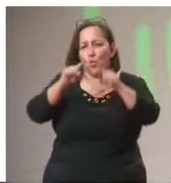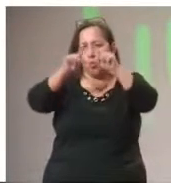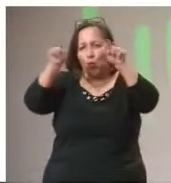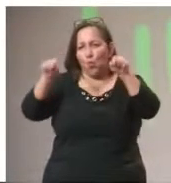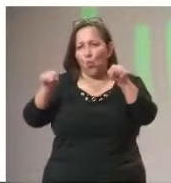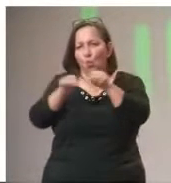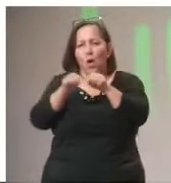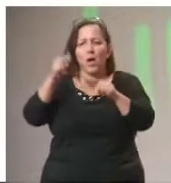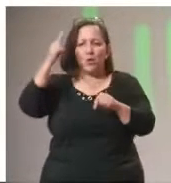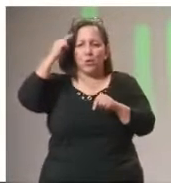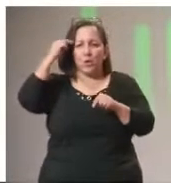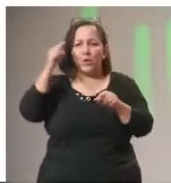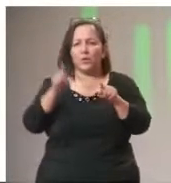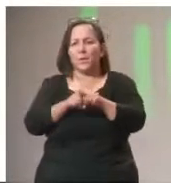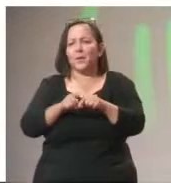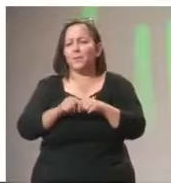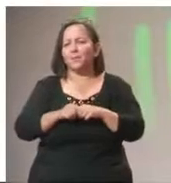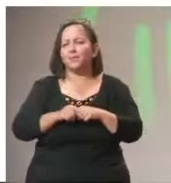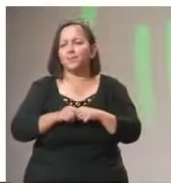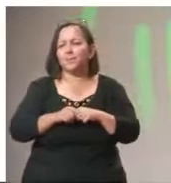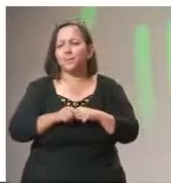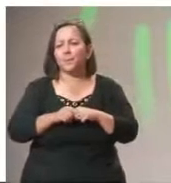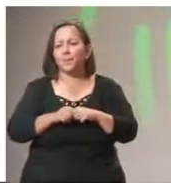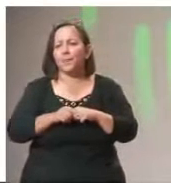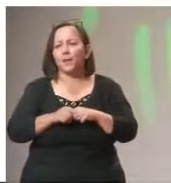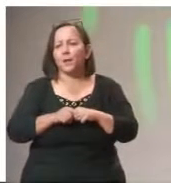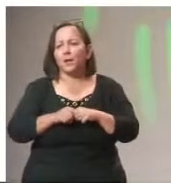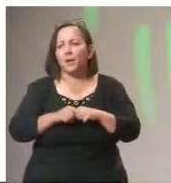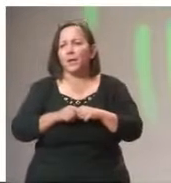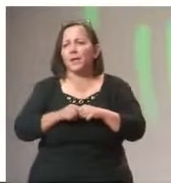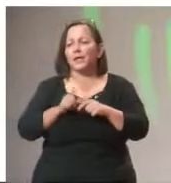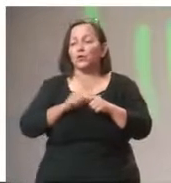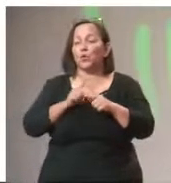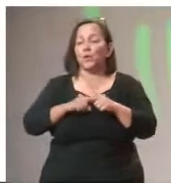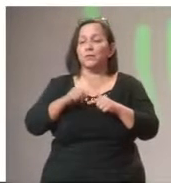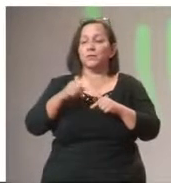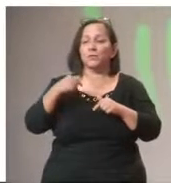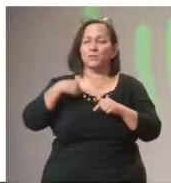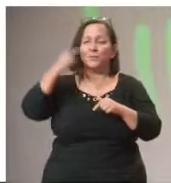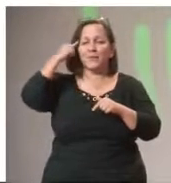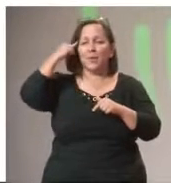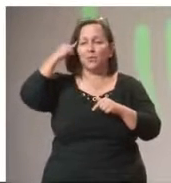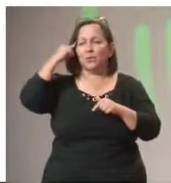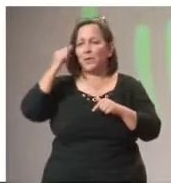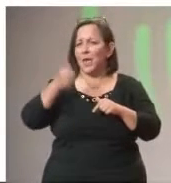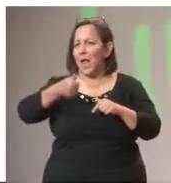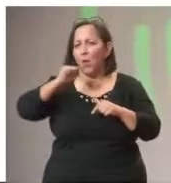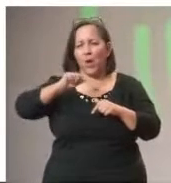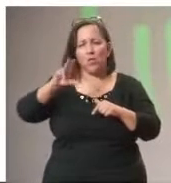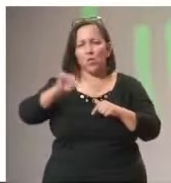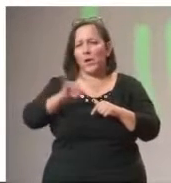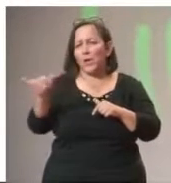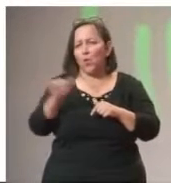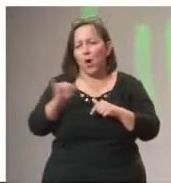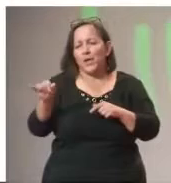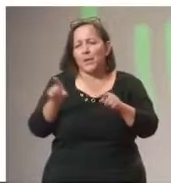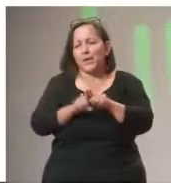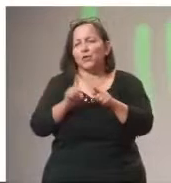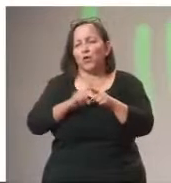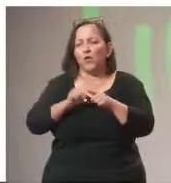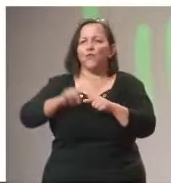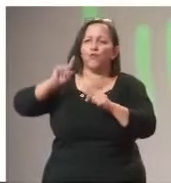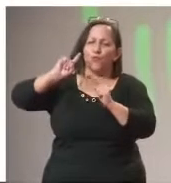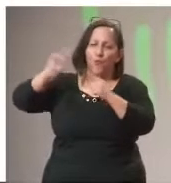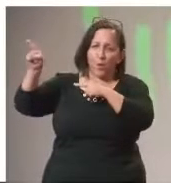importante. No nos centremos ahora en las unidades, pero hay una distribución importante. Eso nos hizo pensar que las aguas no eran iguales. Entonces fuimos a la